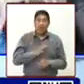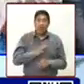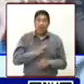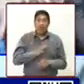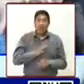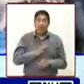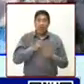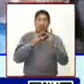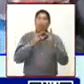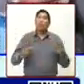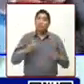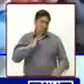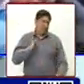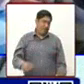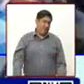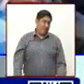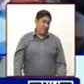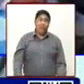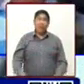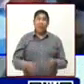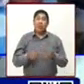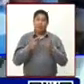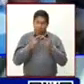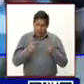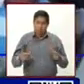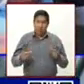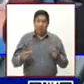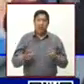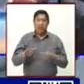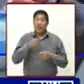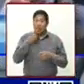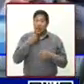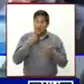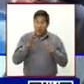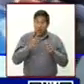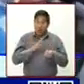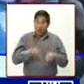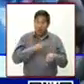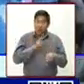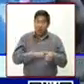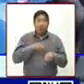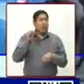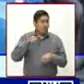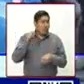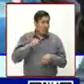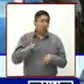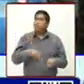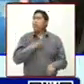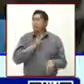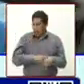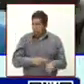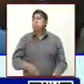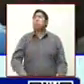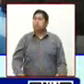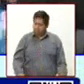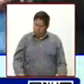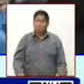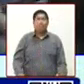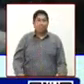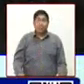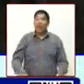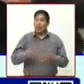a la ciudad de Potosí desde dónde se dirige le dijeron que hay salidas normal sí al menos bueno